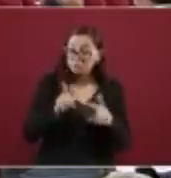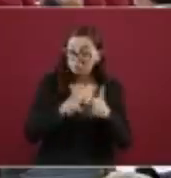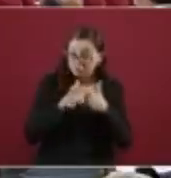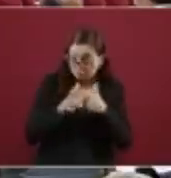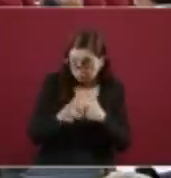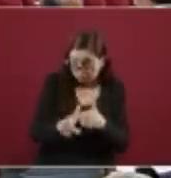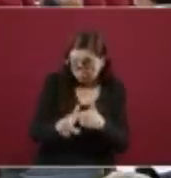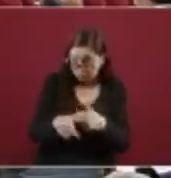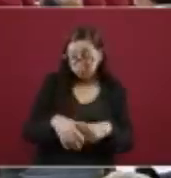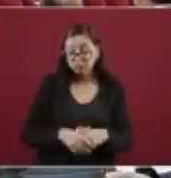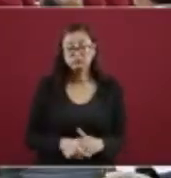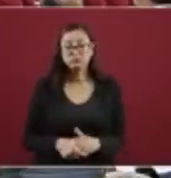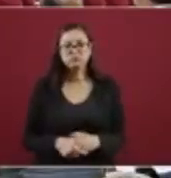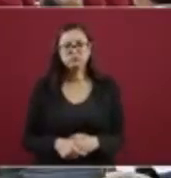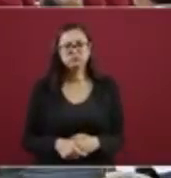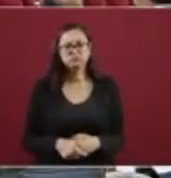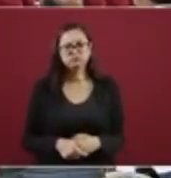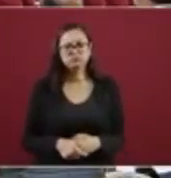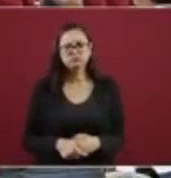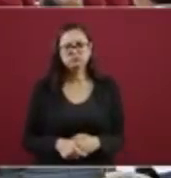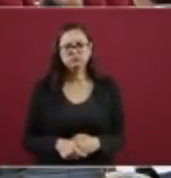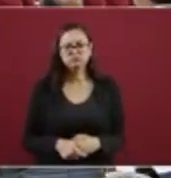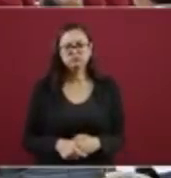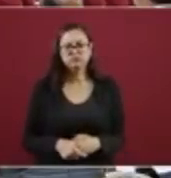que, claro que